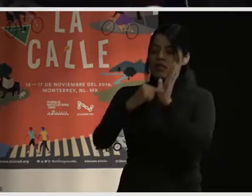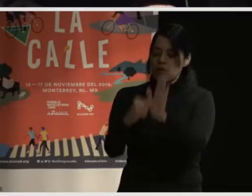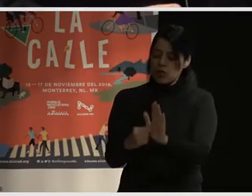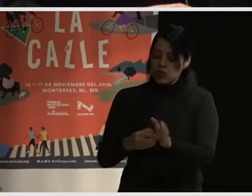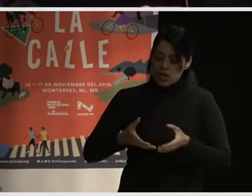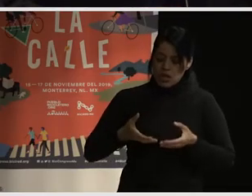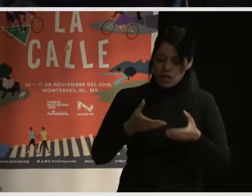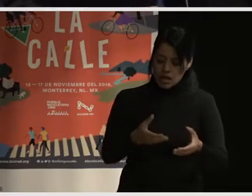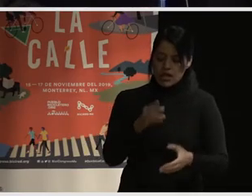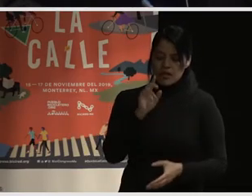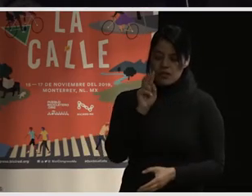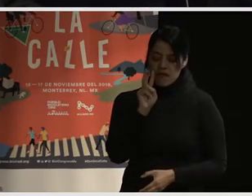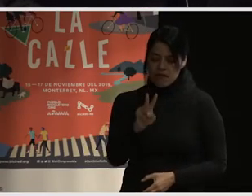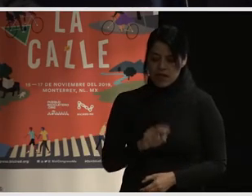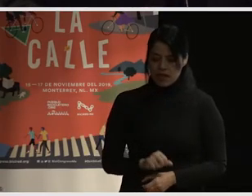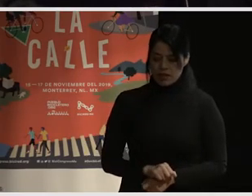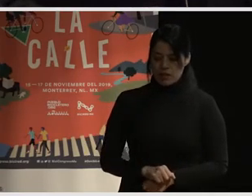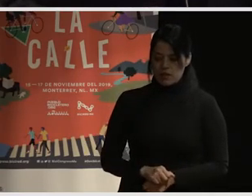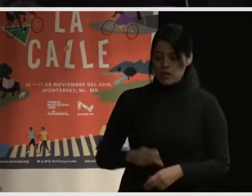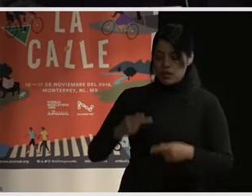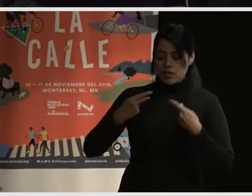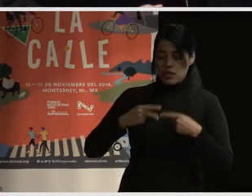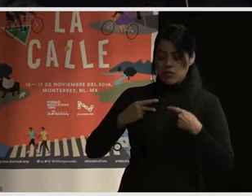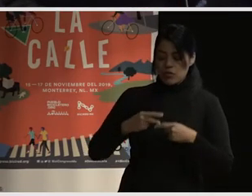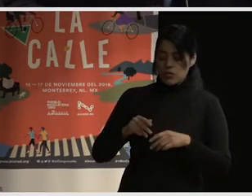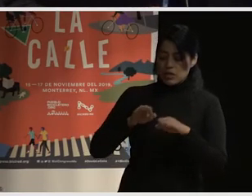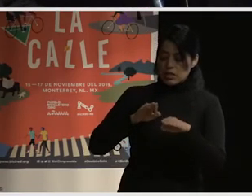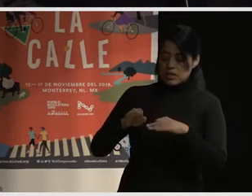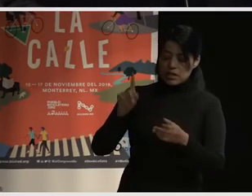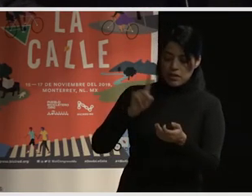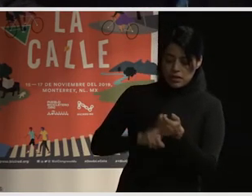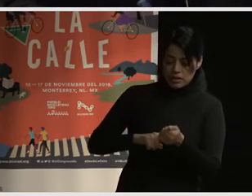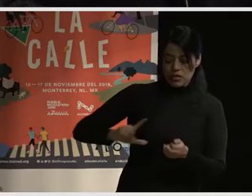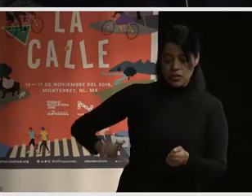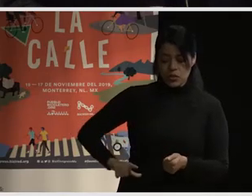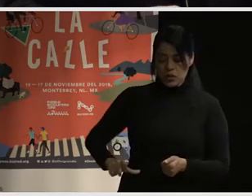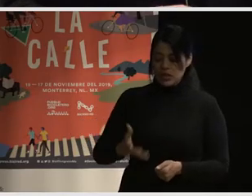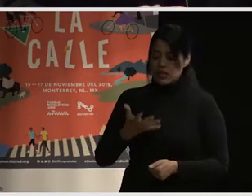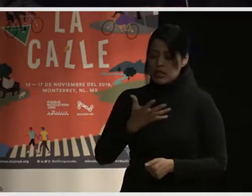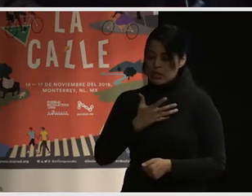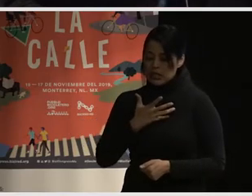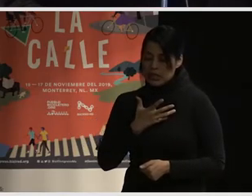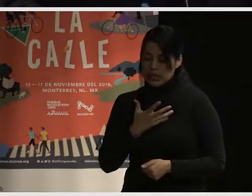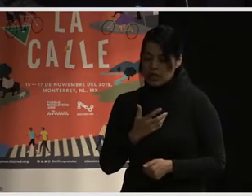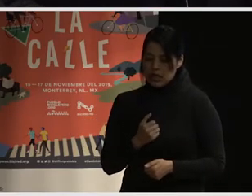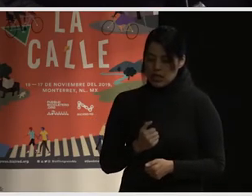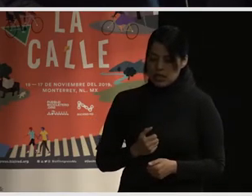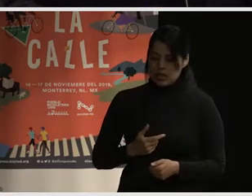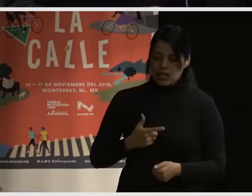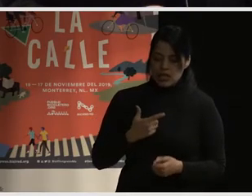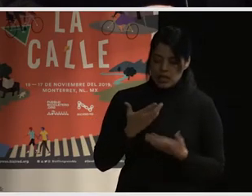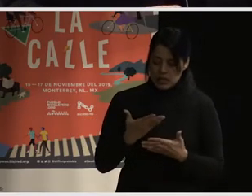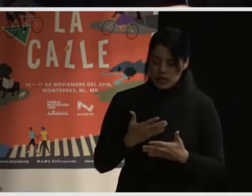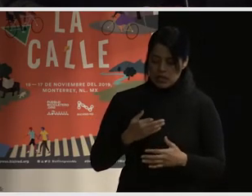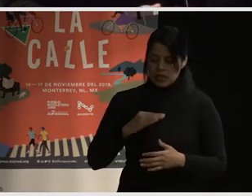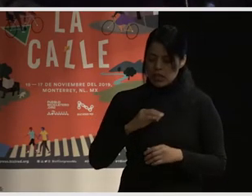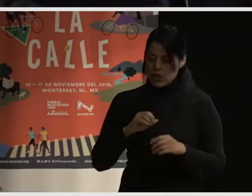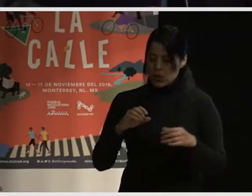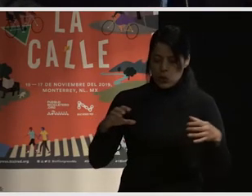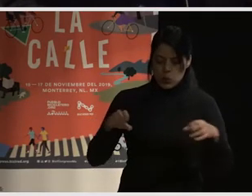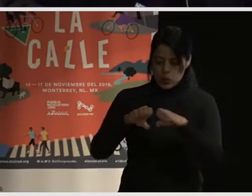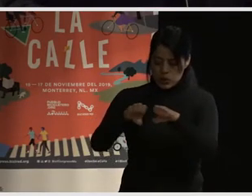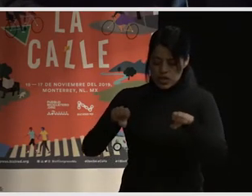entonces desde el perfil de personas que contratas para la función pública tendría que tener este espíritu y es así como todos los días